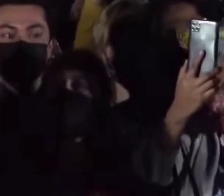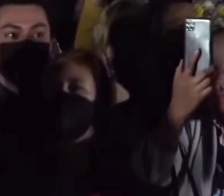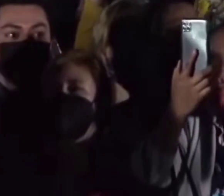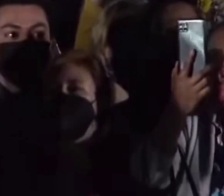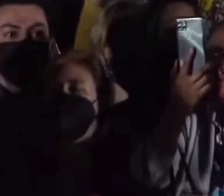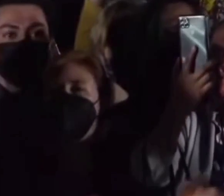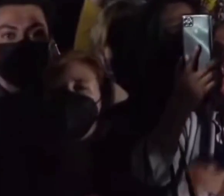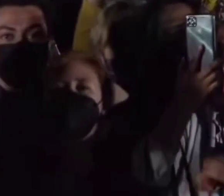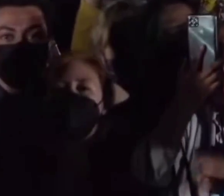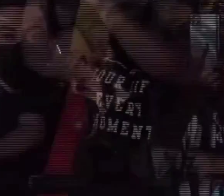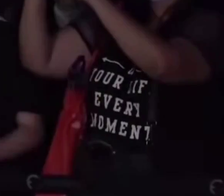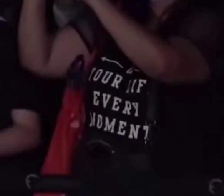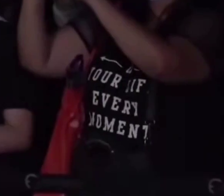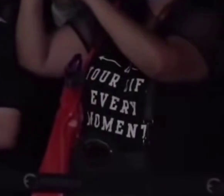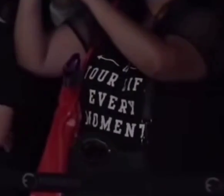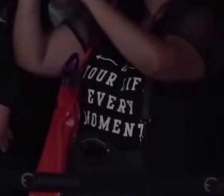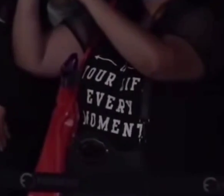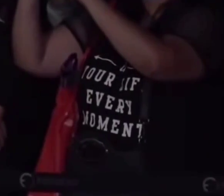¿Cómo están?